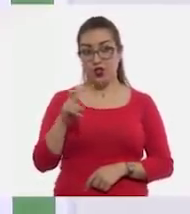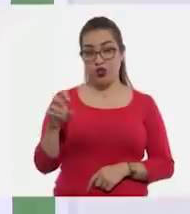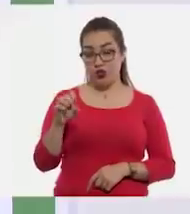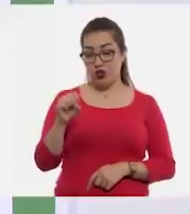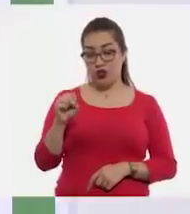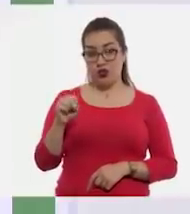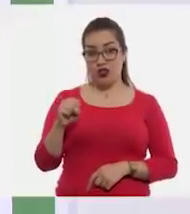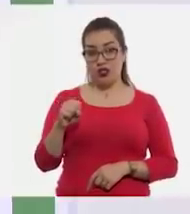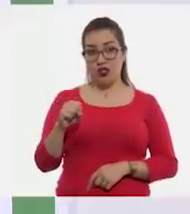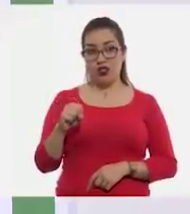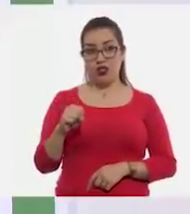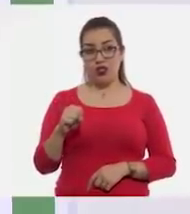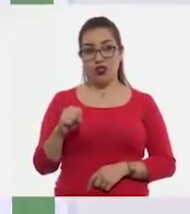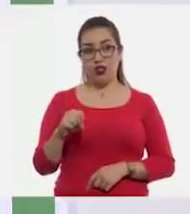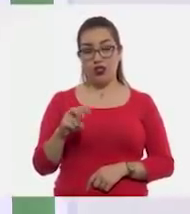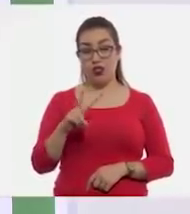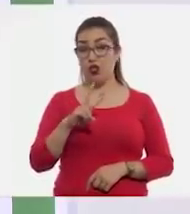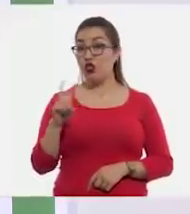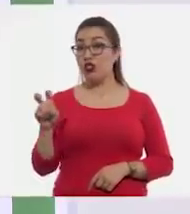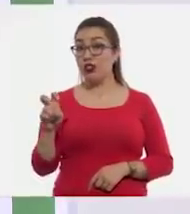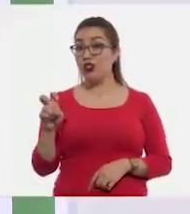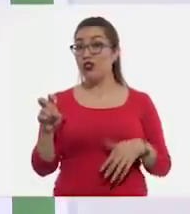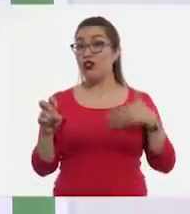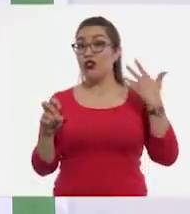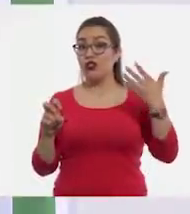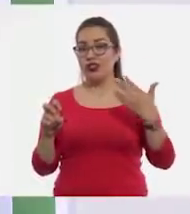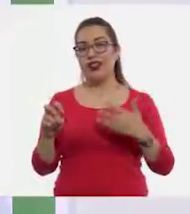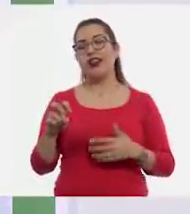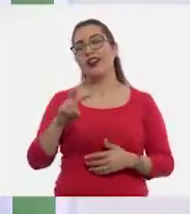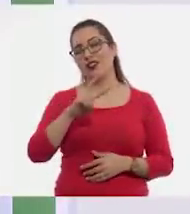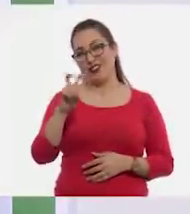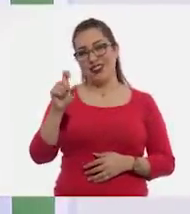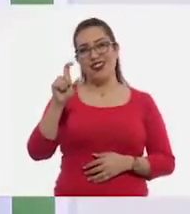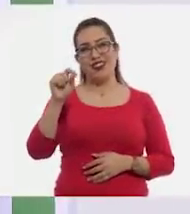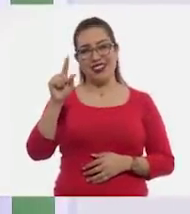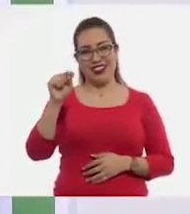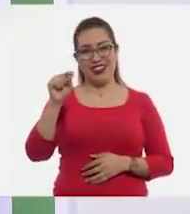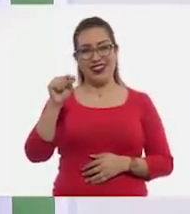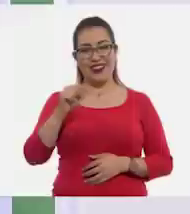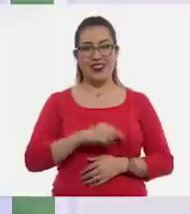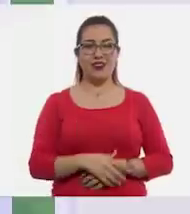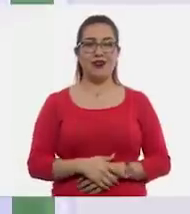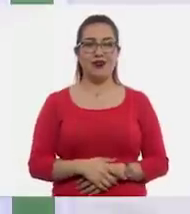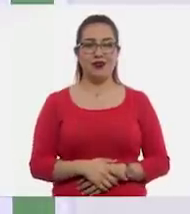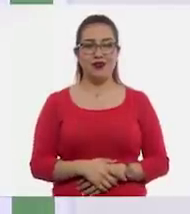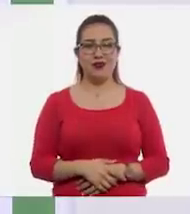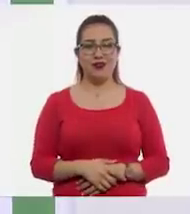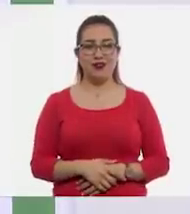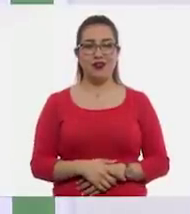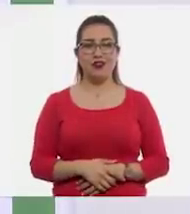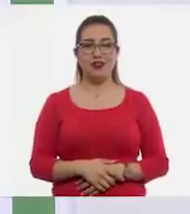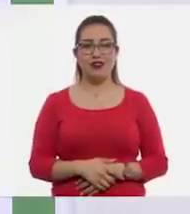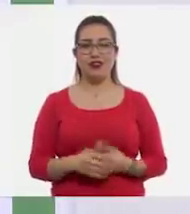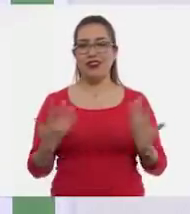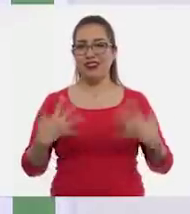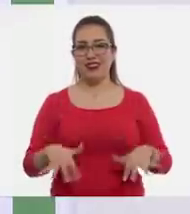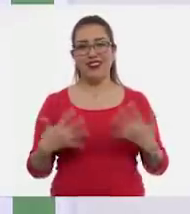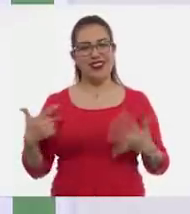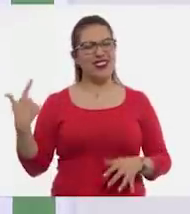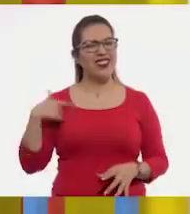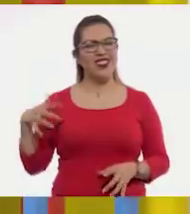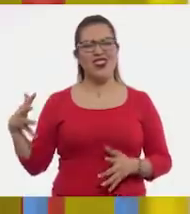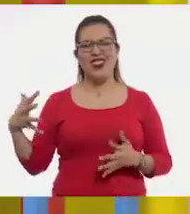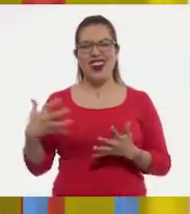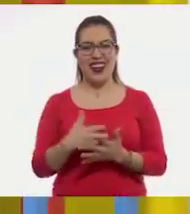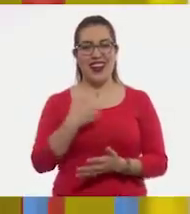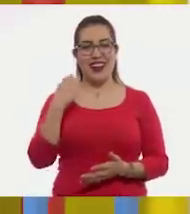260 y aquí iría el 270. 70. ¡Ay! No me vas a alcanzar, Oscar. Pues